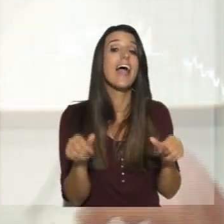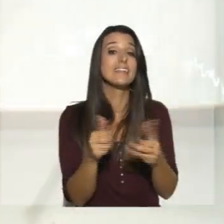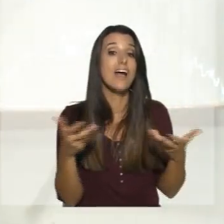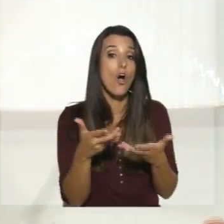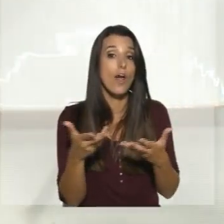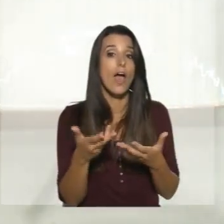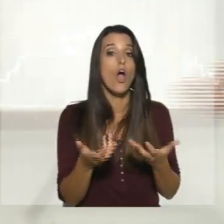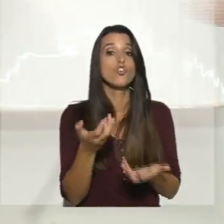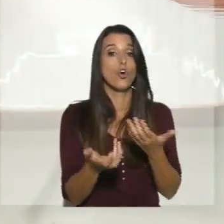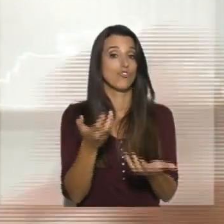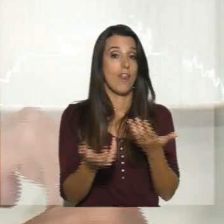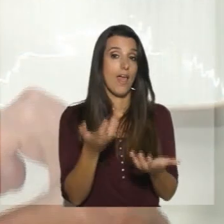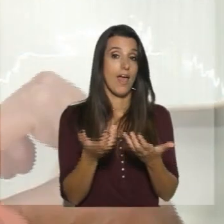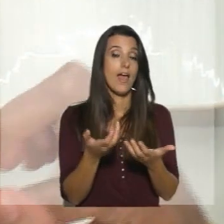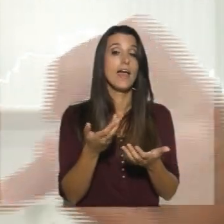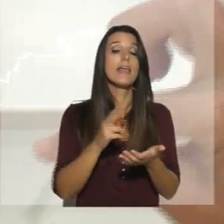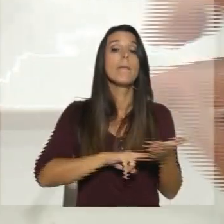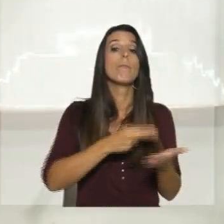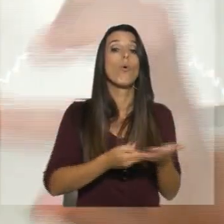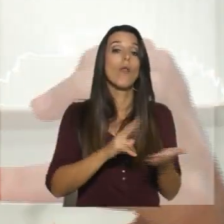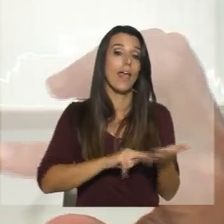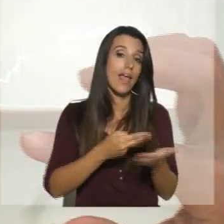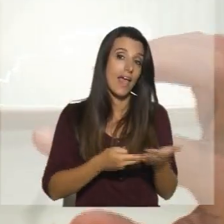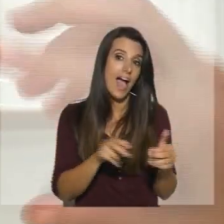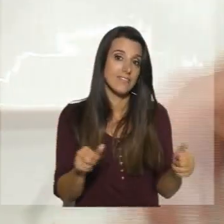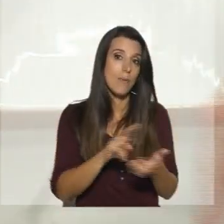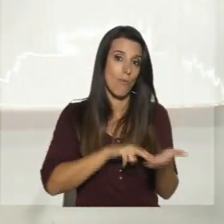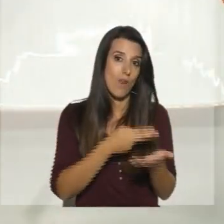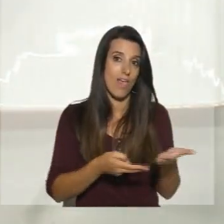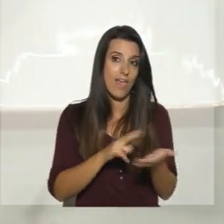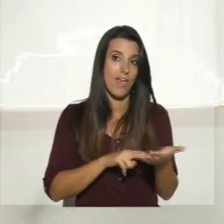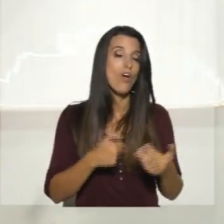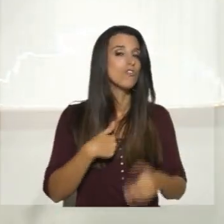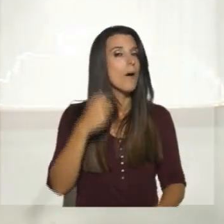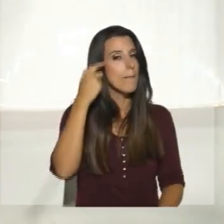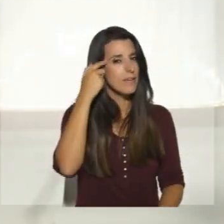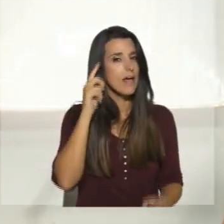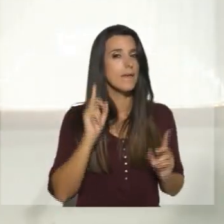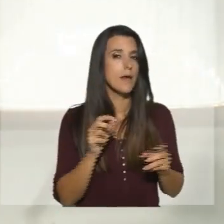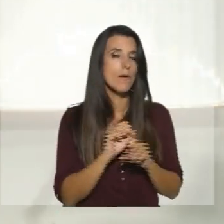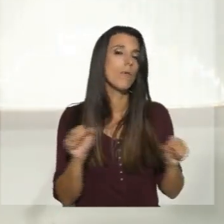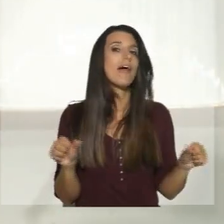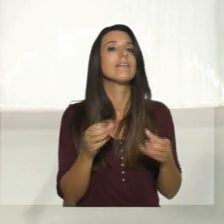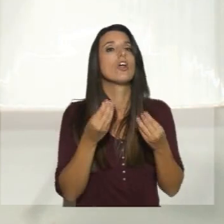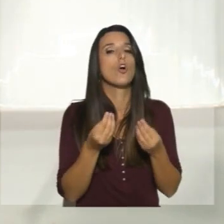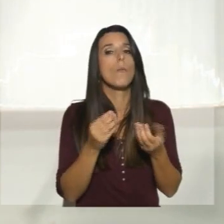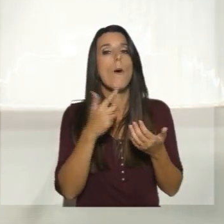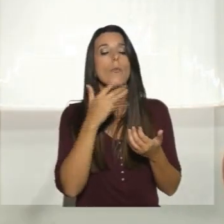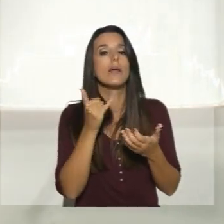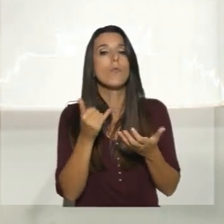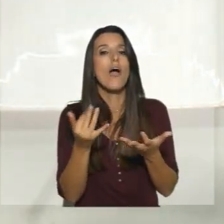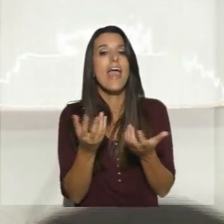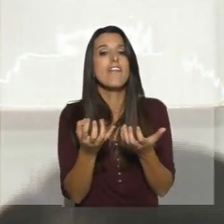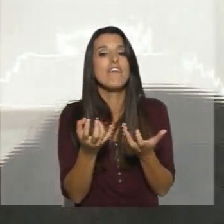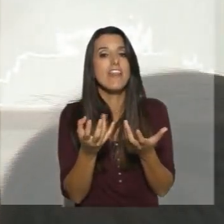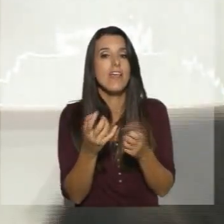vamos a cocinar y vamos a hacer un puré. Para incorporarlas. Bien. Yo pensaba, también se podría hacer como una compota, por ejemplo. Sí, ¿no? Claro. Con